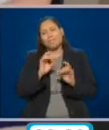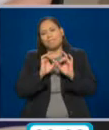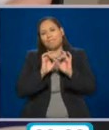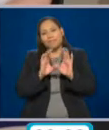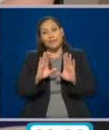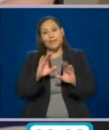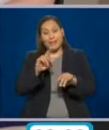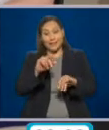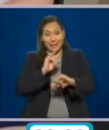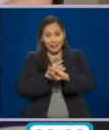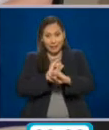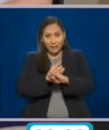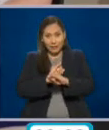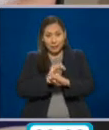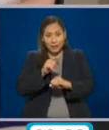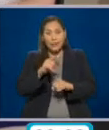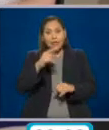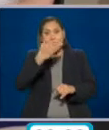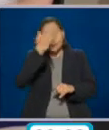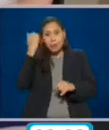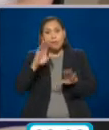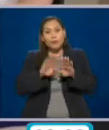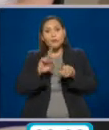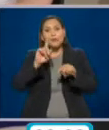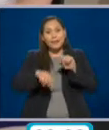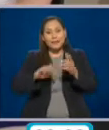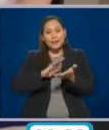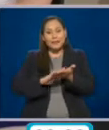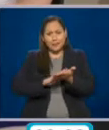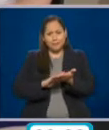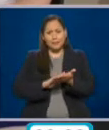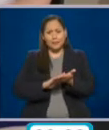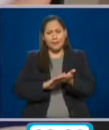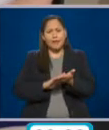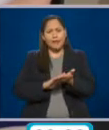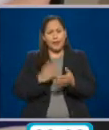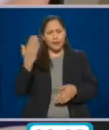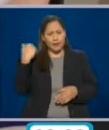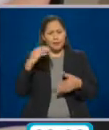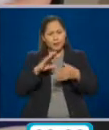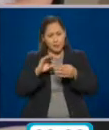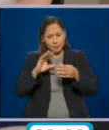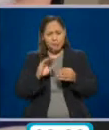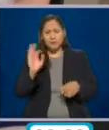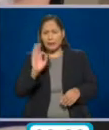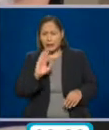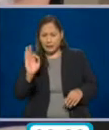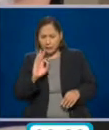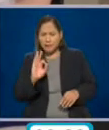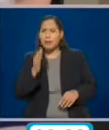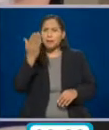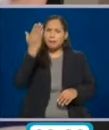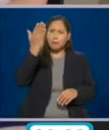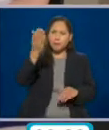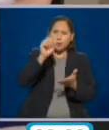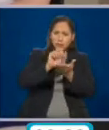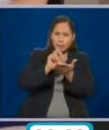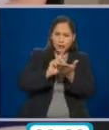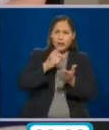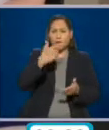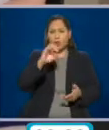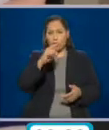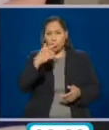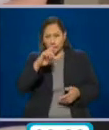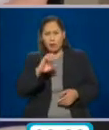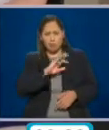que luego no sabemos cómo borrar. En algún momento se habló acerca de que si se solicitaba a Google esto se podía